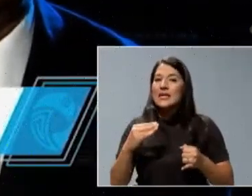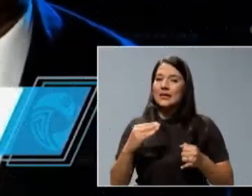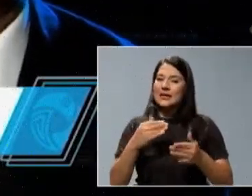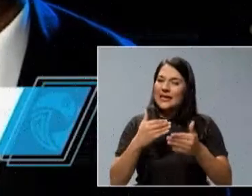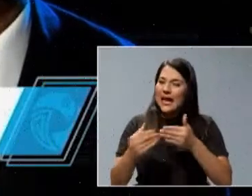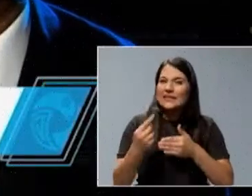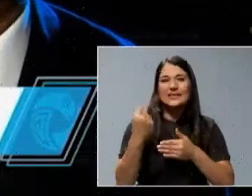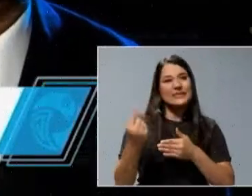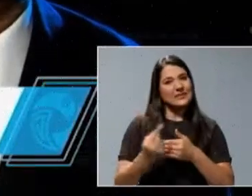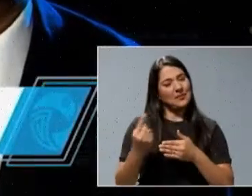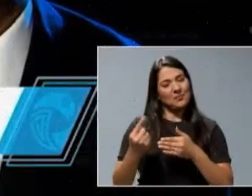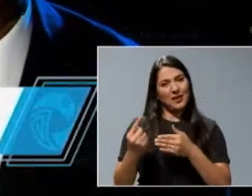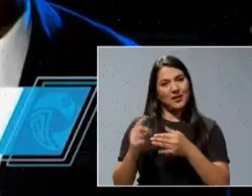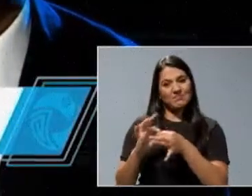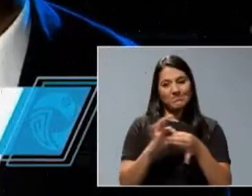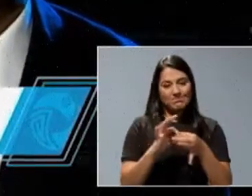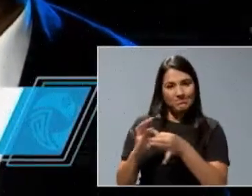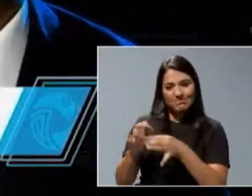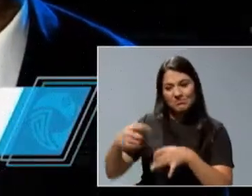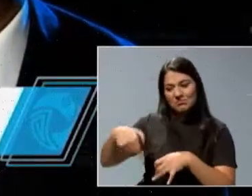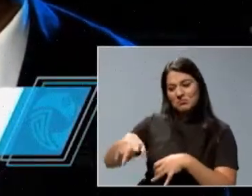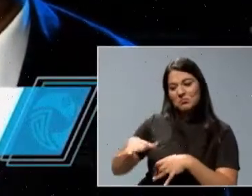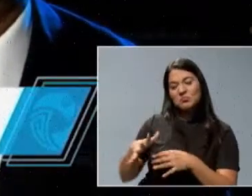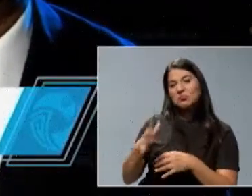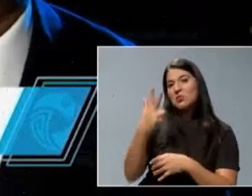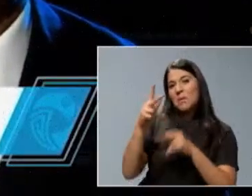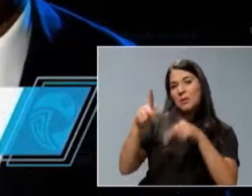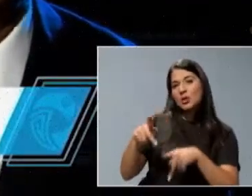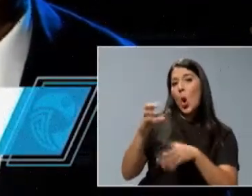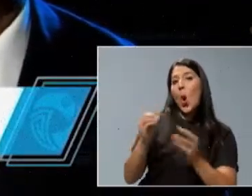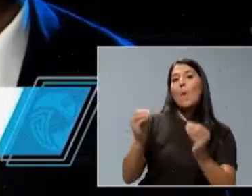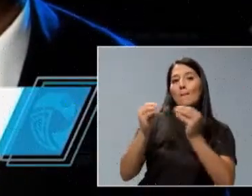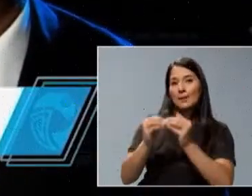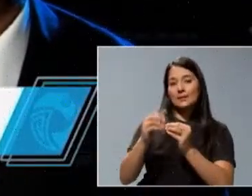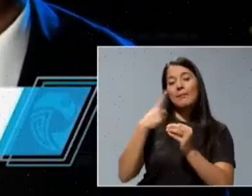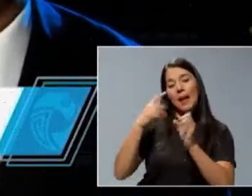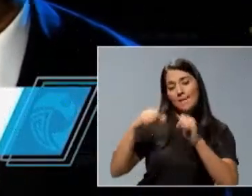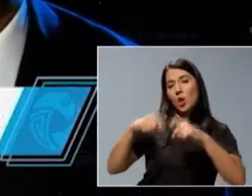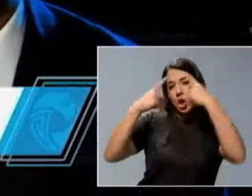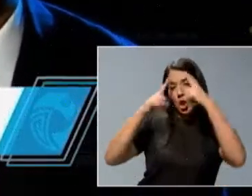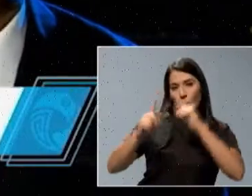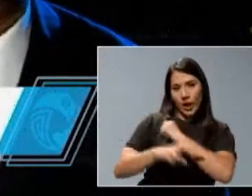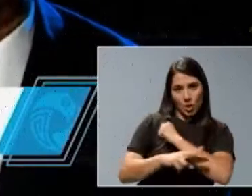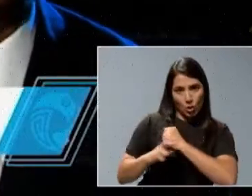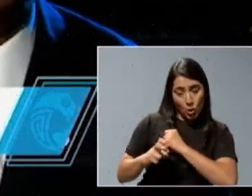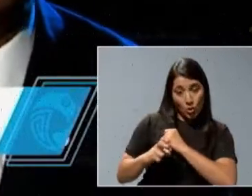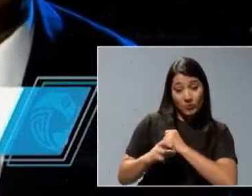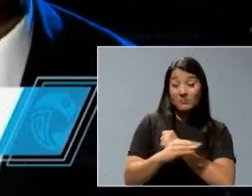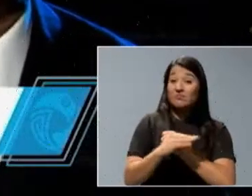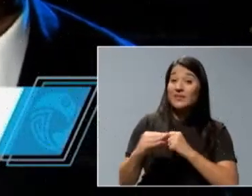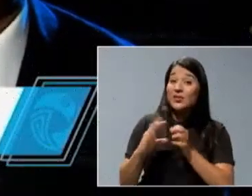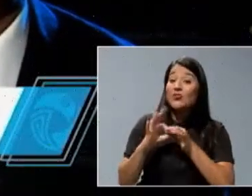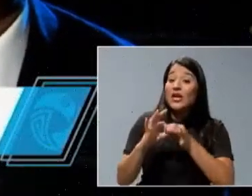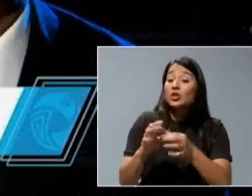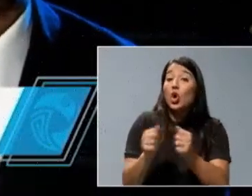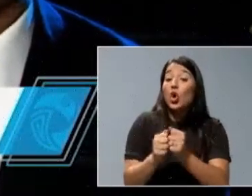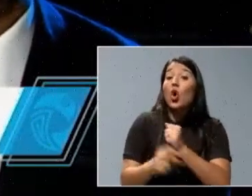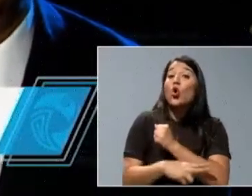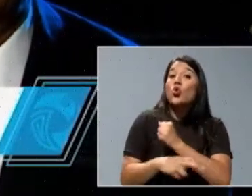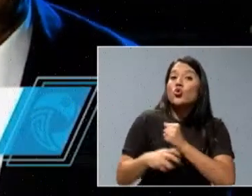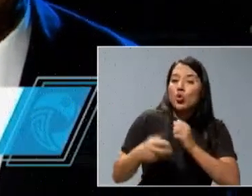la participación de más de 3 personas para lograr consumar el hecho final, que tiene que ver con la sustracción del